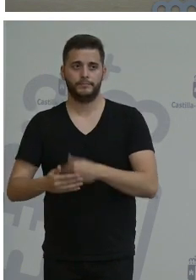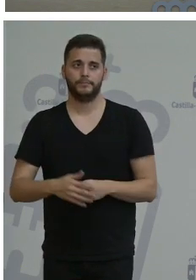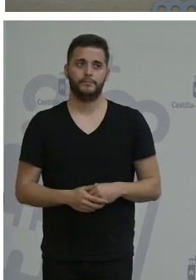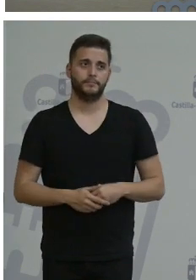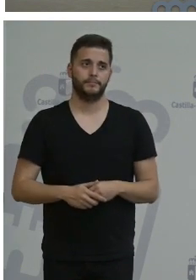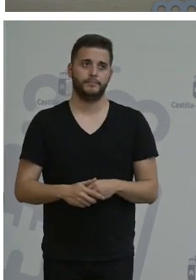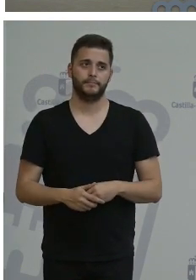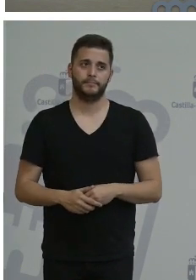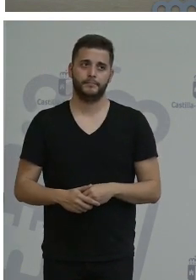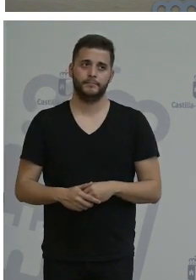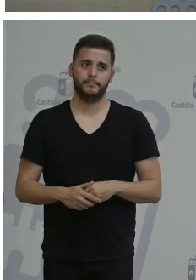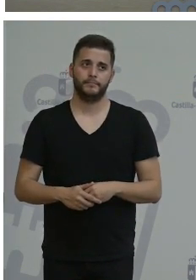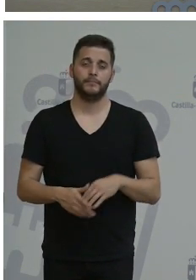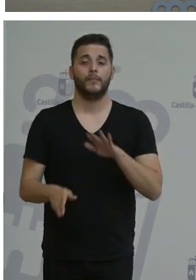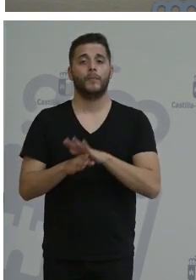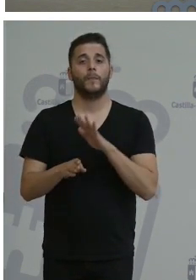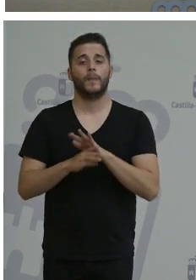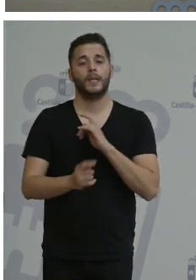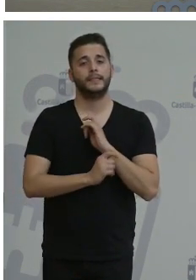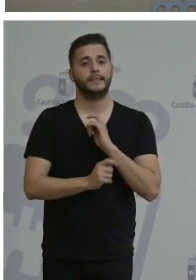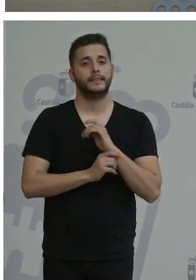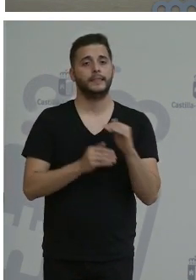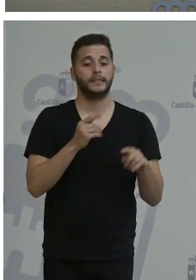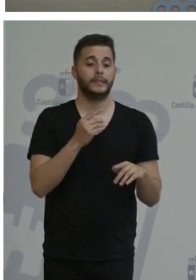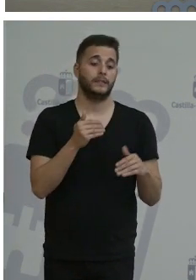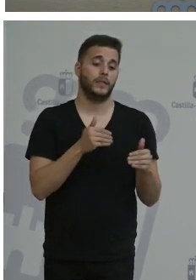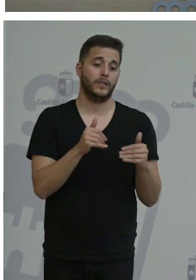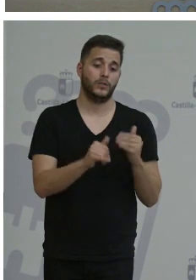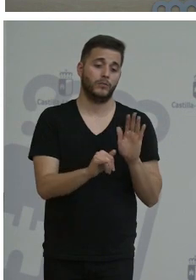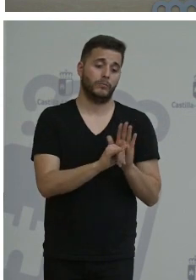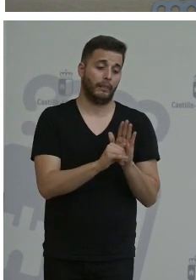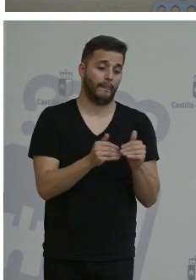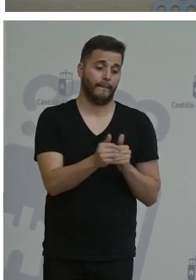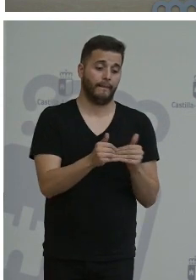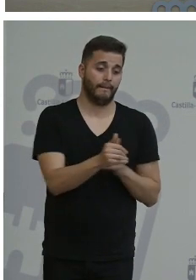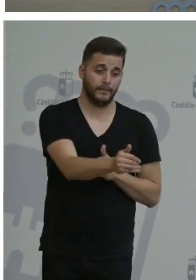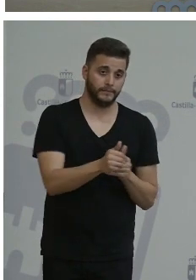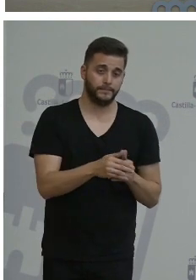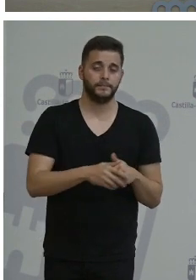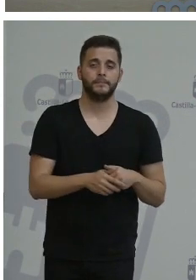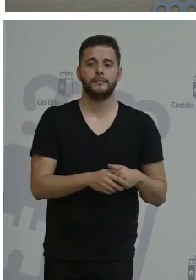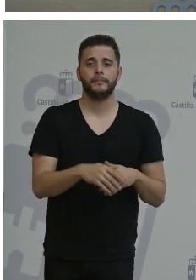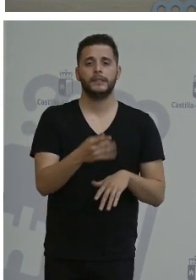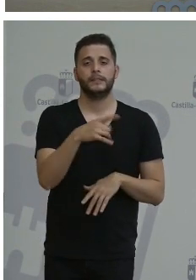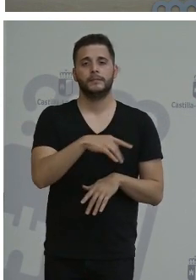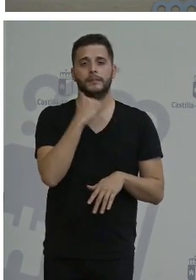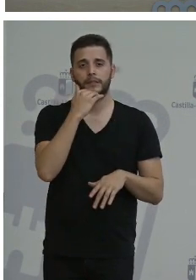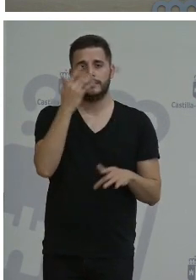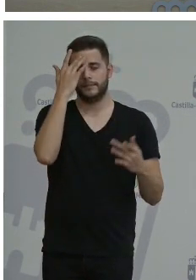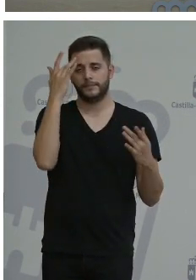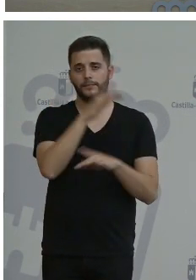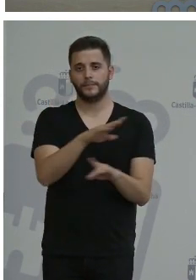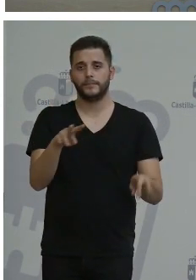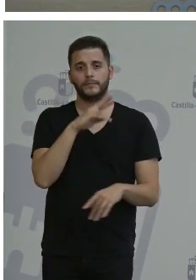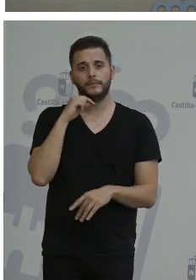Seguimos con estrategias a corto y medio plazo. Algo que nos parecía interesante también es el visibilizar la labor